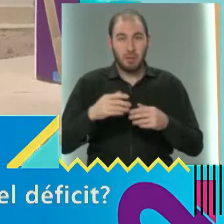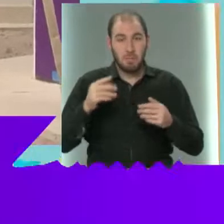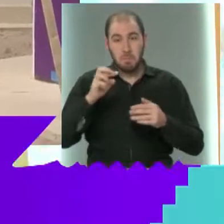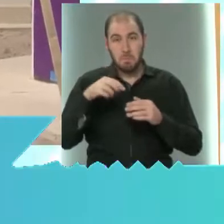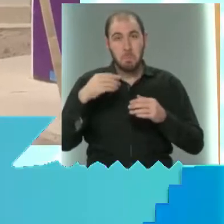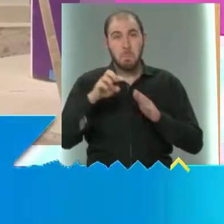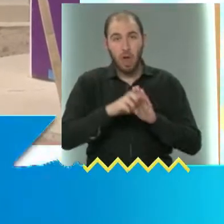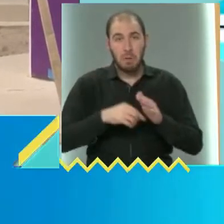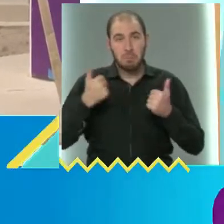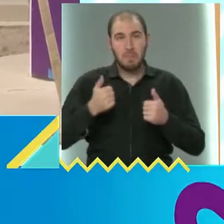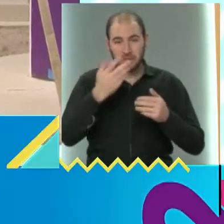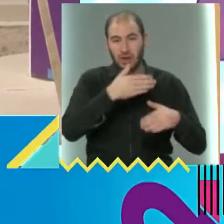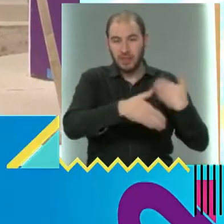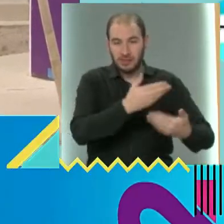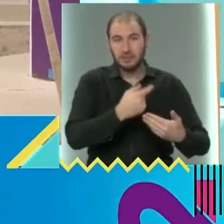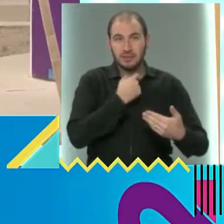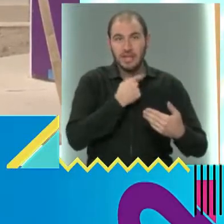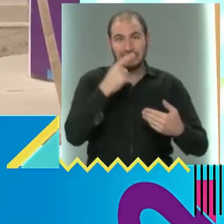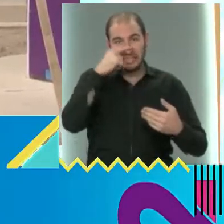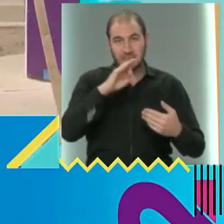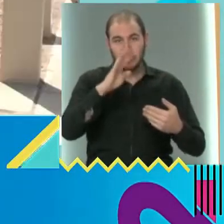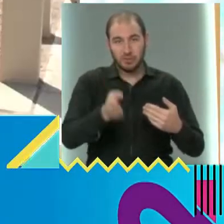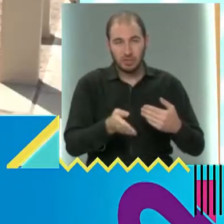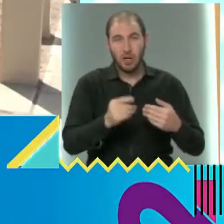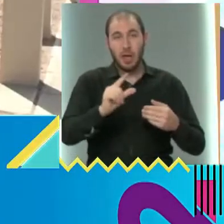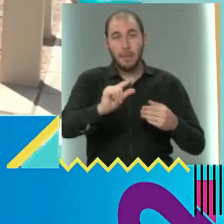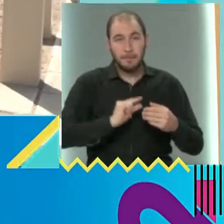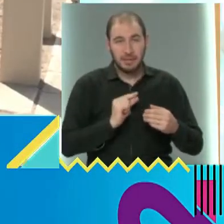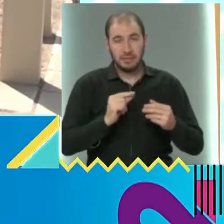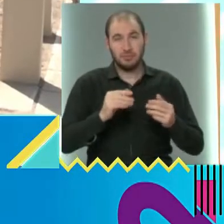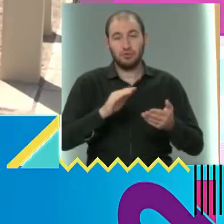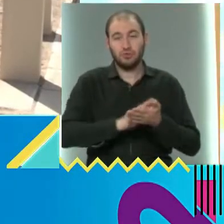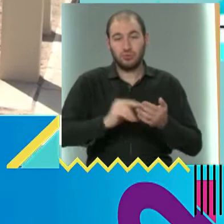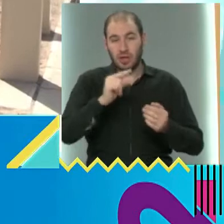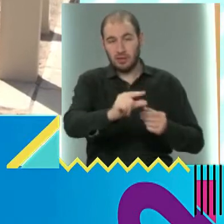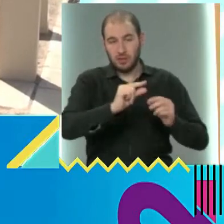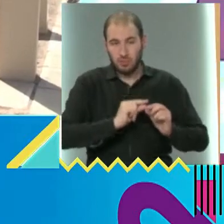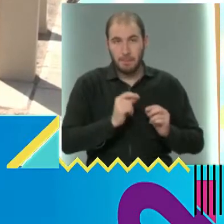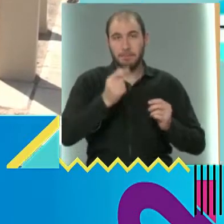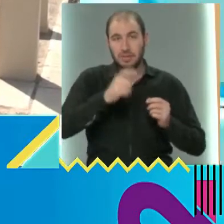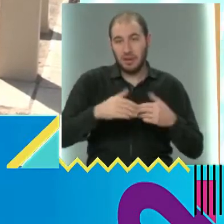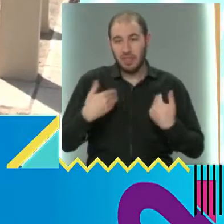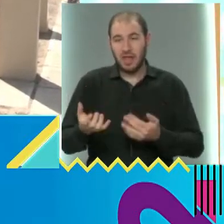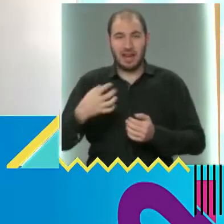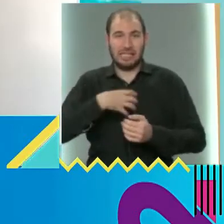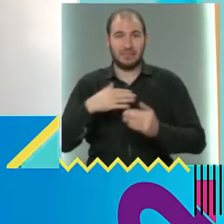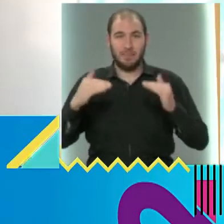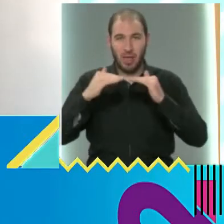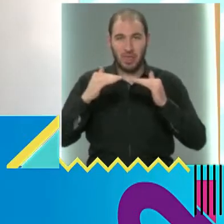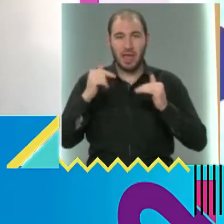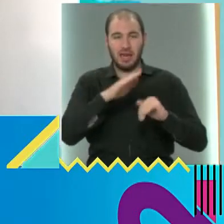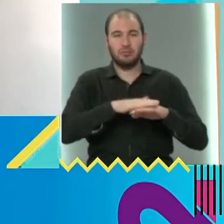buena, que se junte un desarrollador donde el 70% sea un crédito puente que él toma para darle a gente de clase media y es